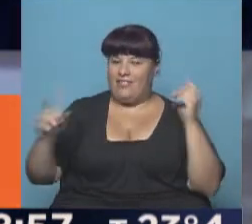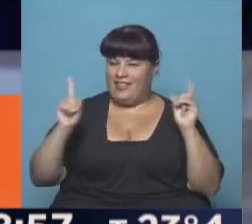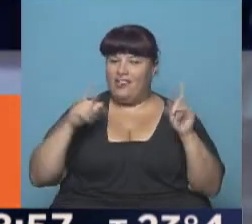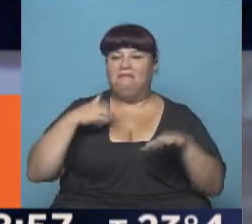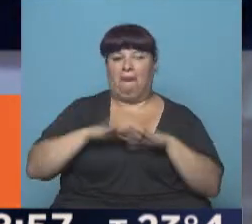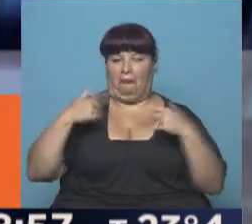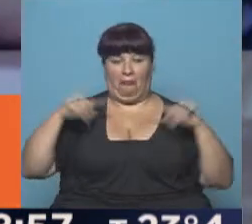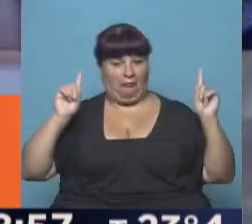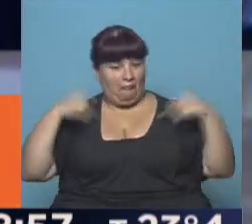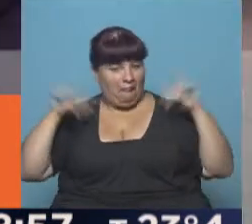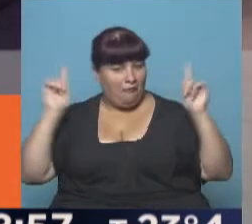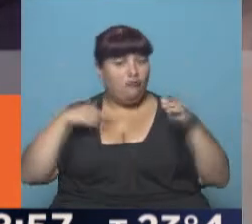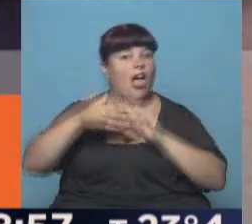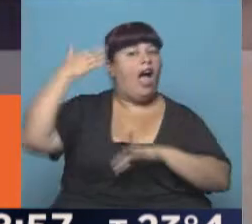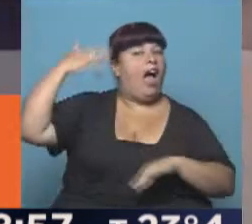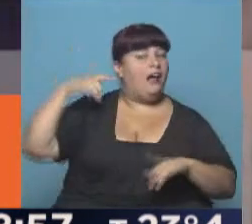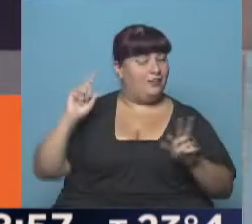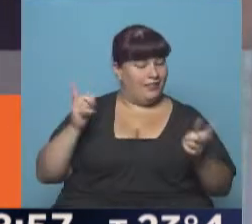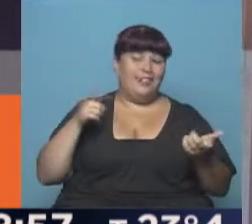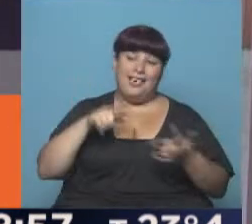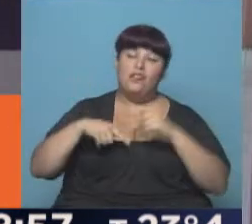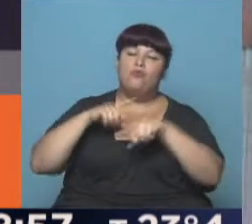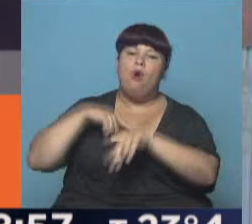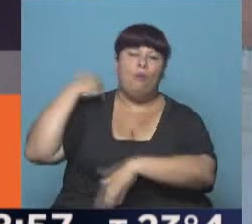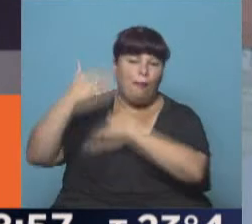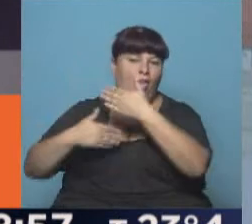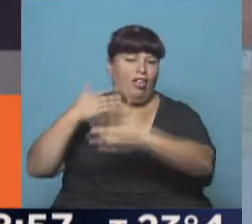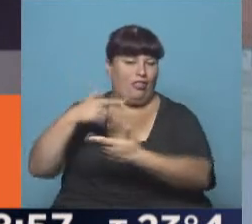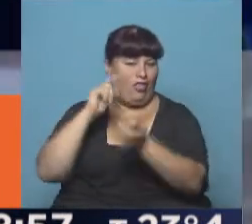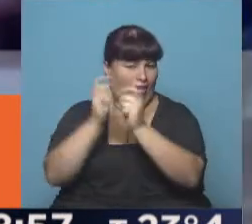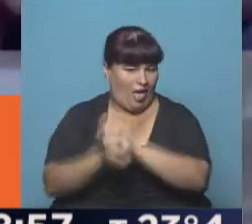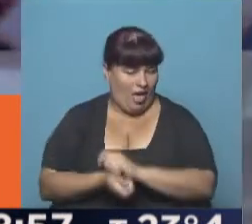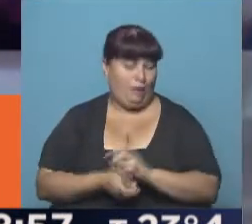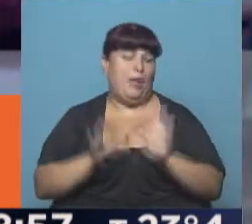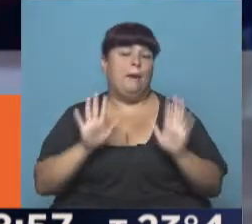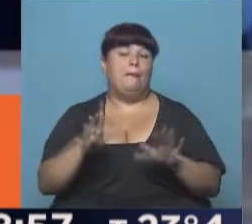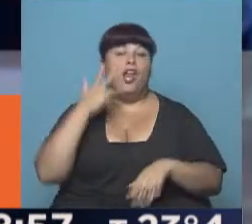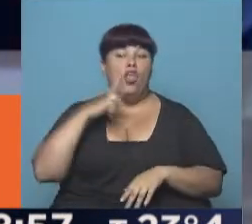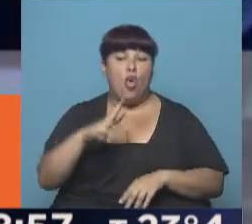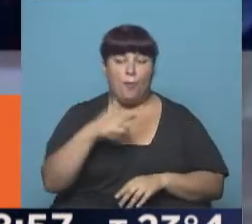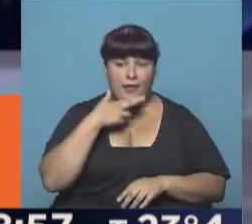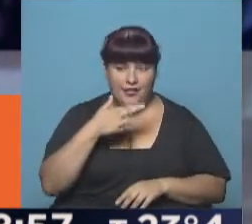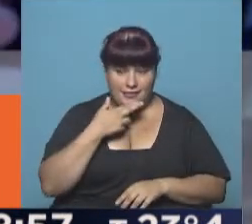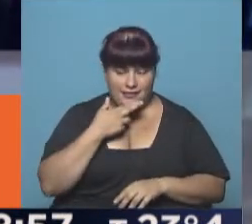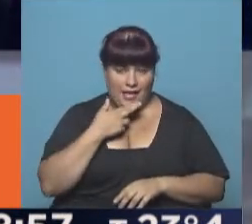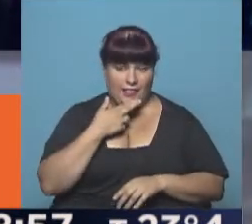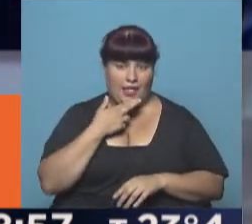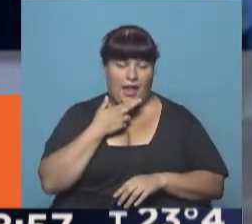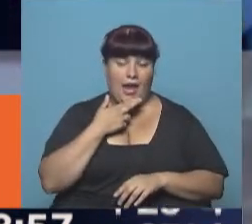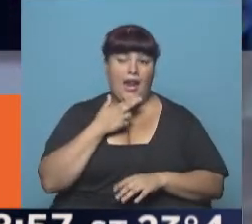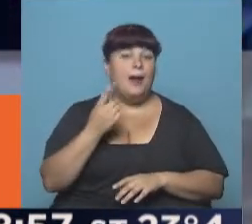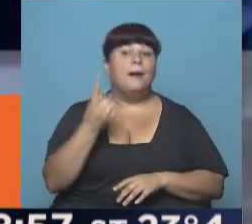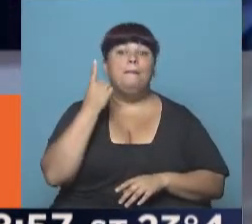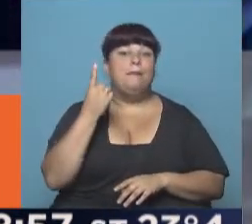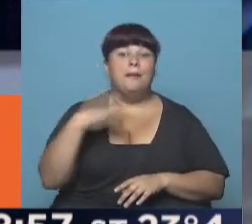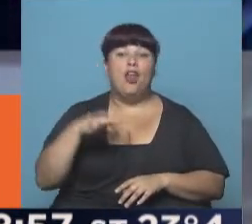hacernos cargo de nuestro pasado, y este es un proceso. Pero el 2017, lo